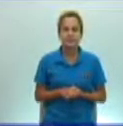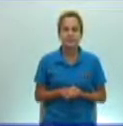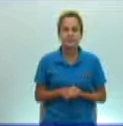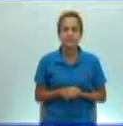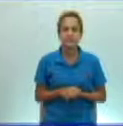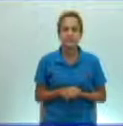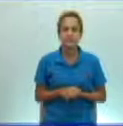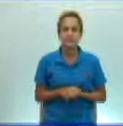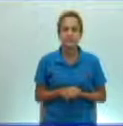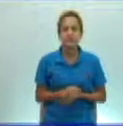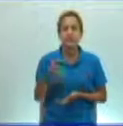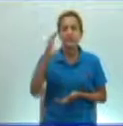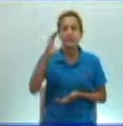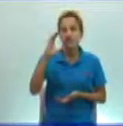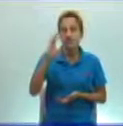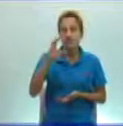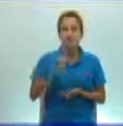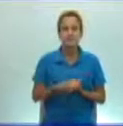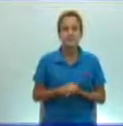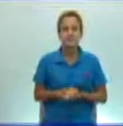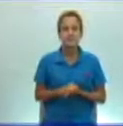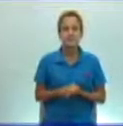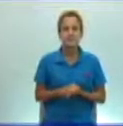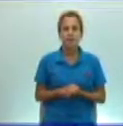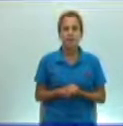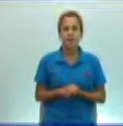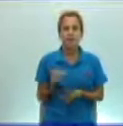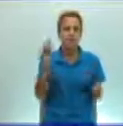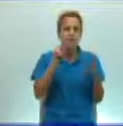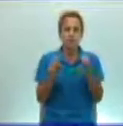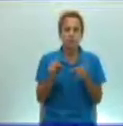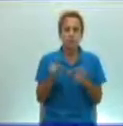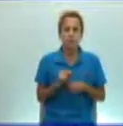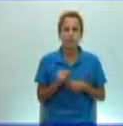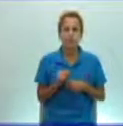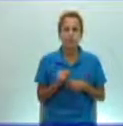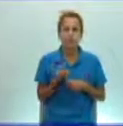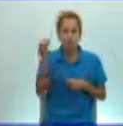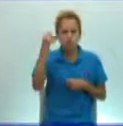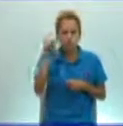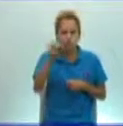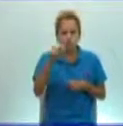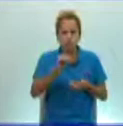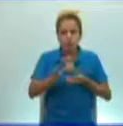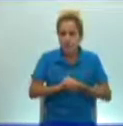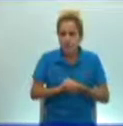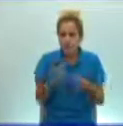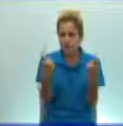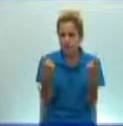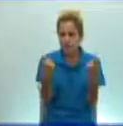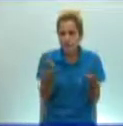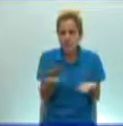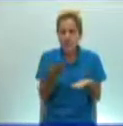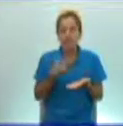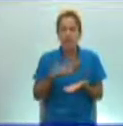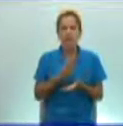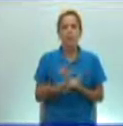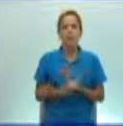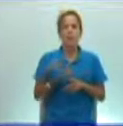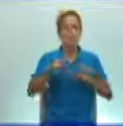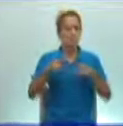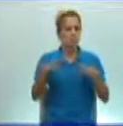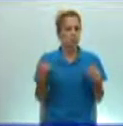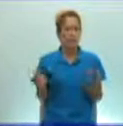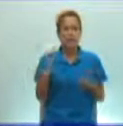El inciso C decía, ¿consideras que tus amigos te son necesarios? Porque en